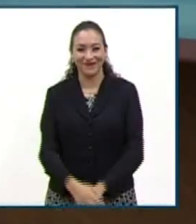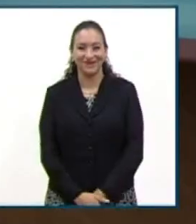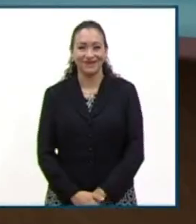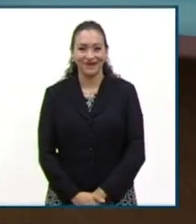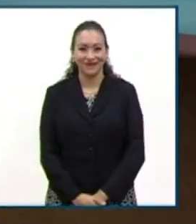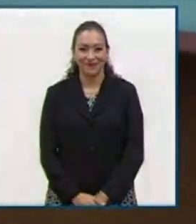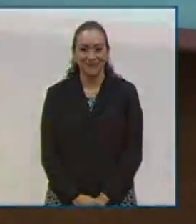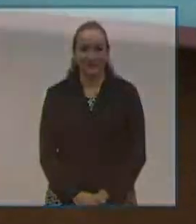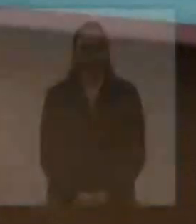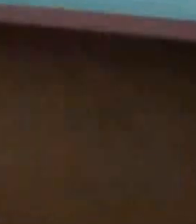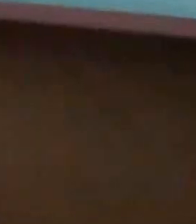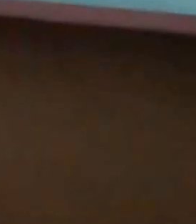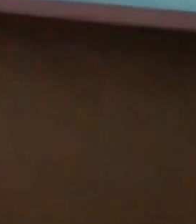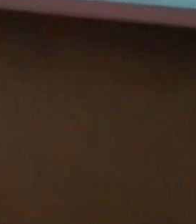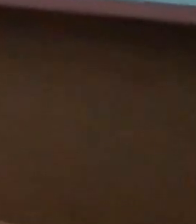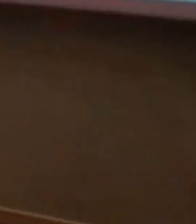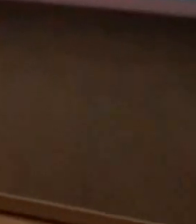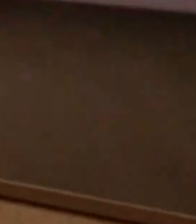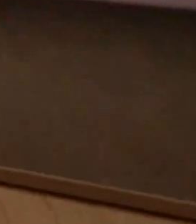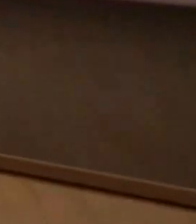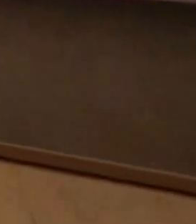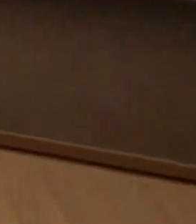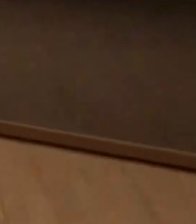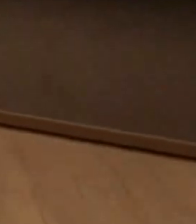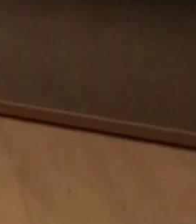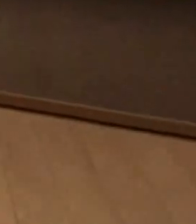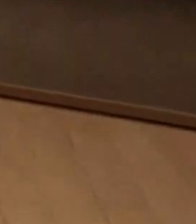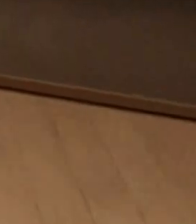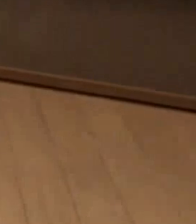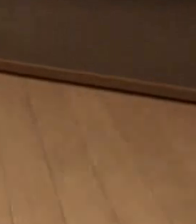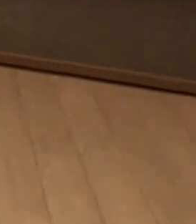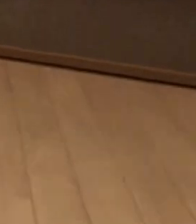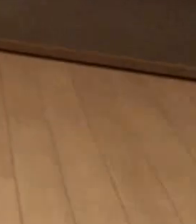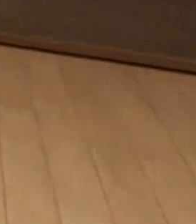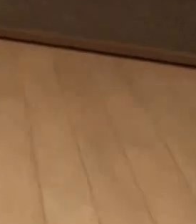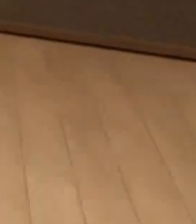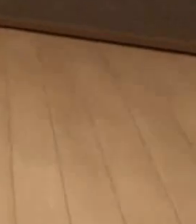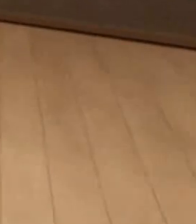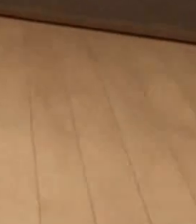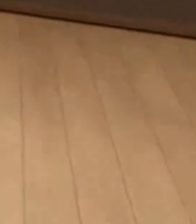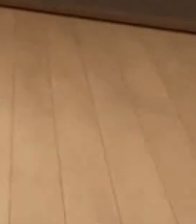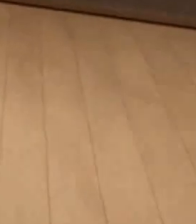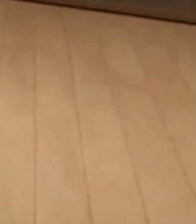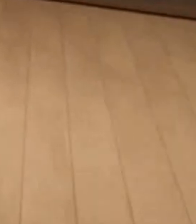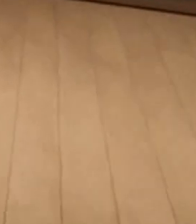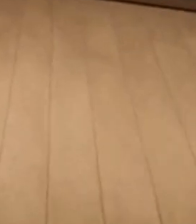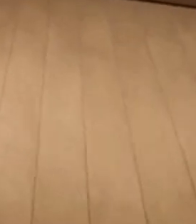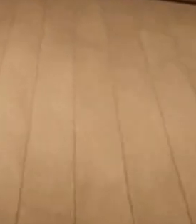próxima.